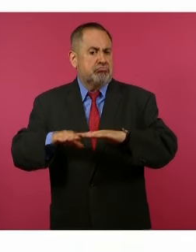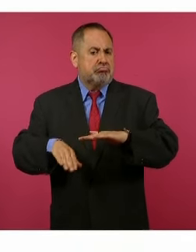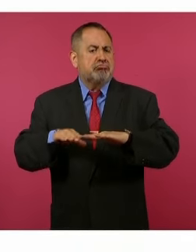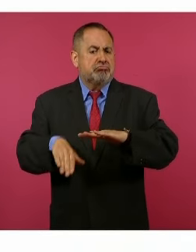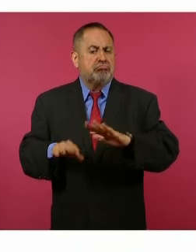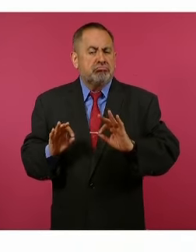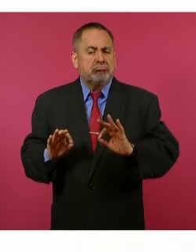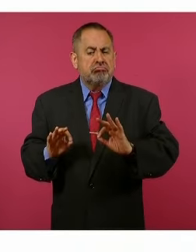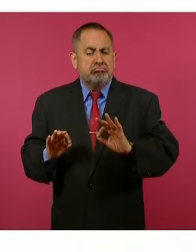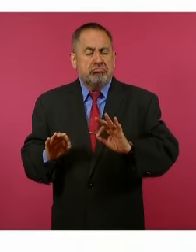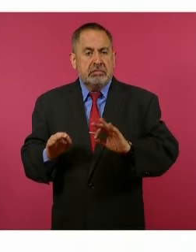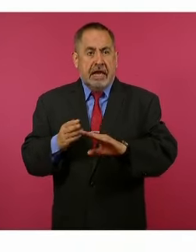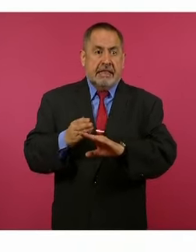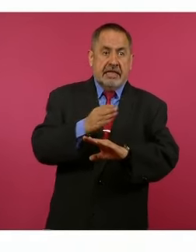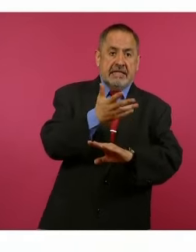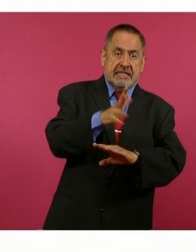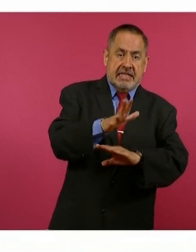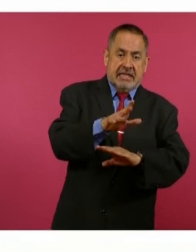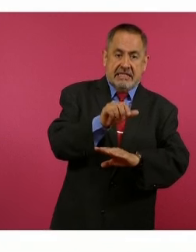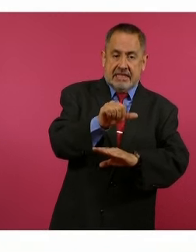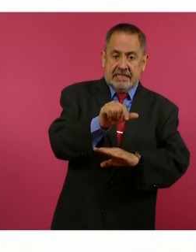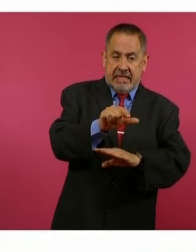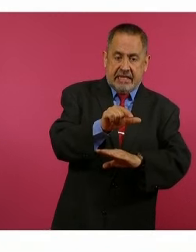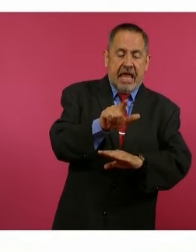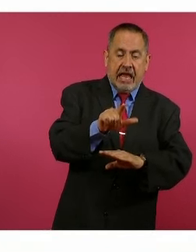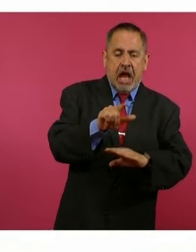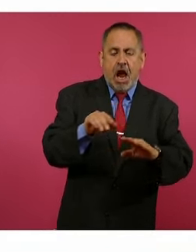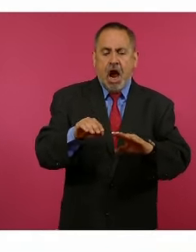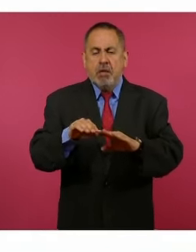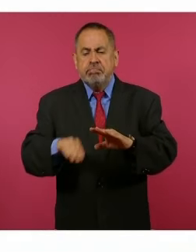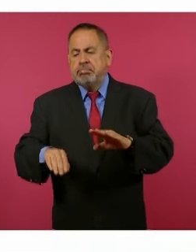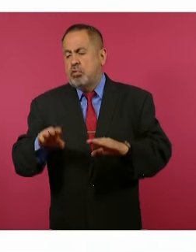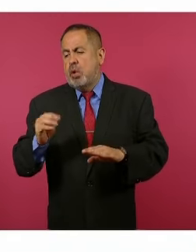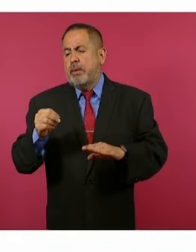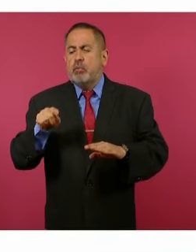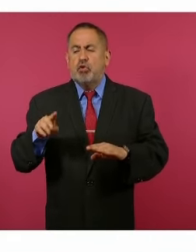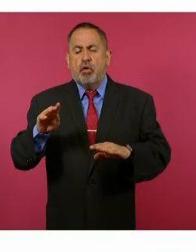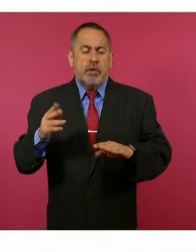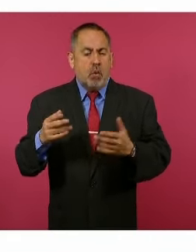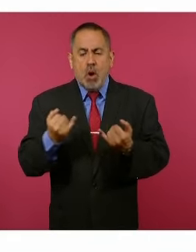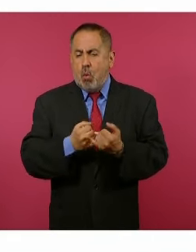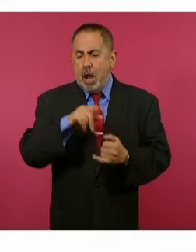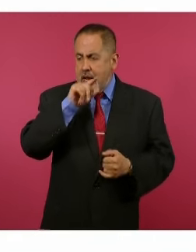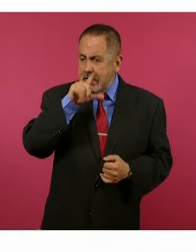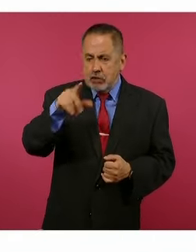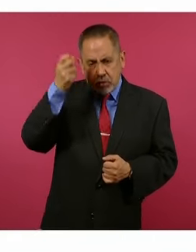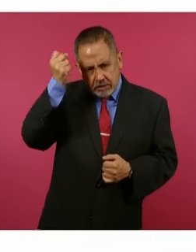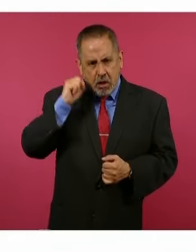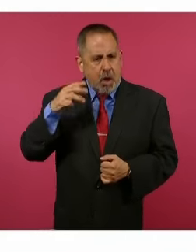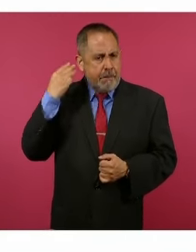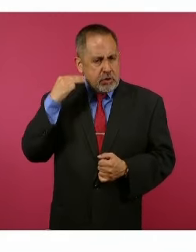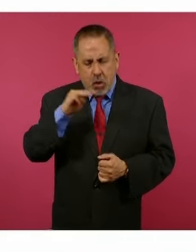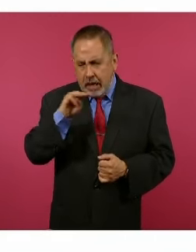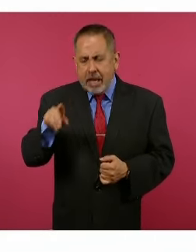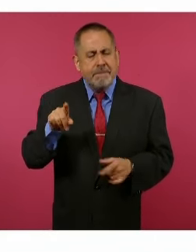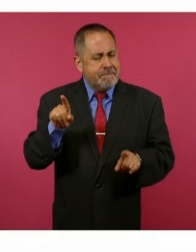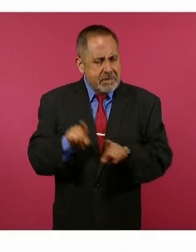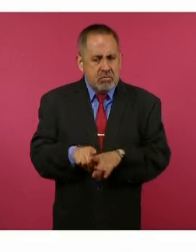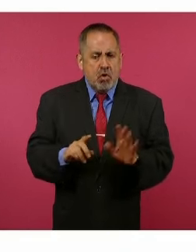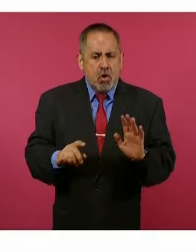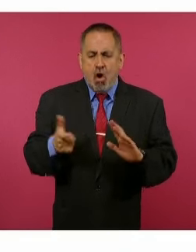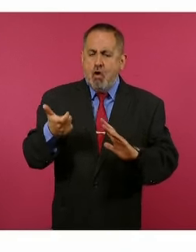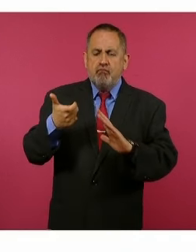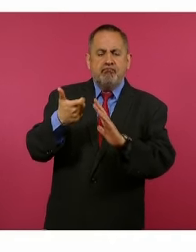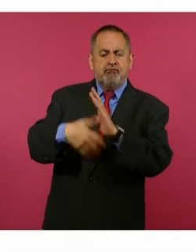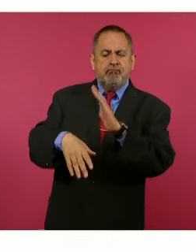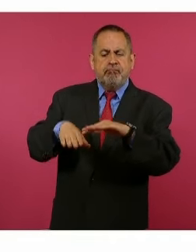su máximo regional que fue de 10 pes17 al igual que casos en isco Sinaloa Michoacán entre otros con